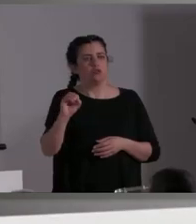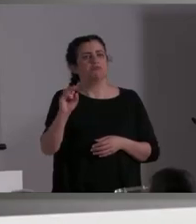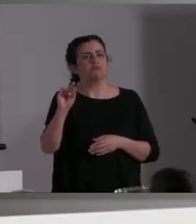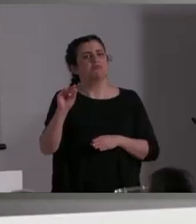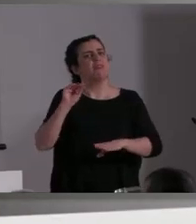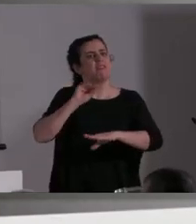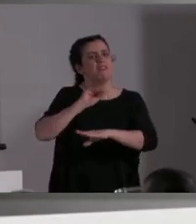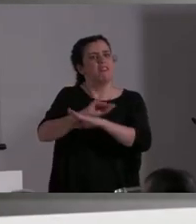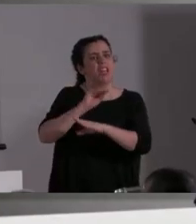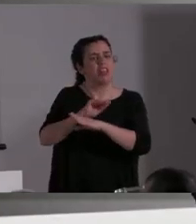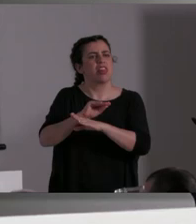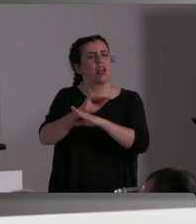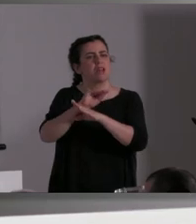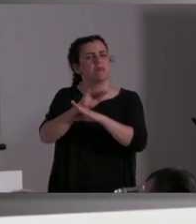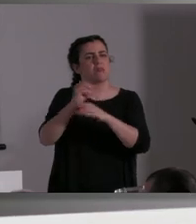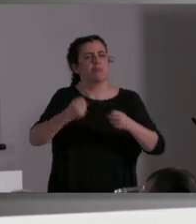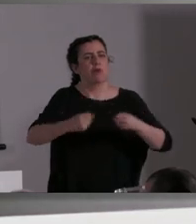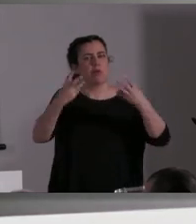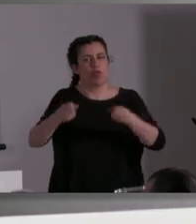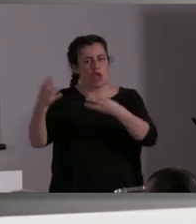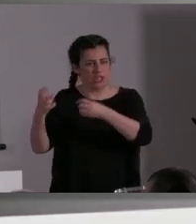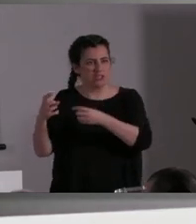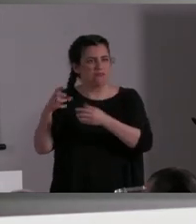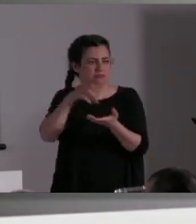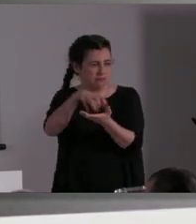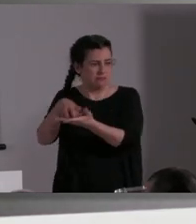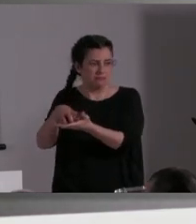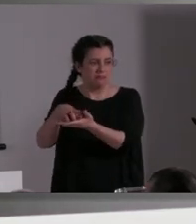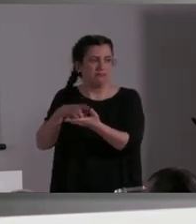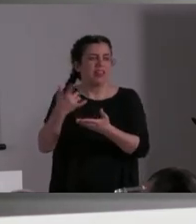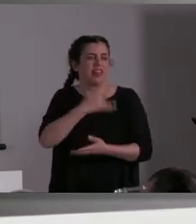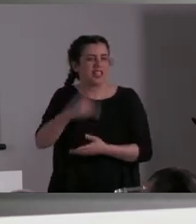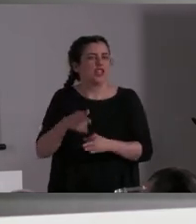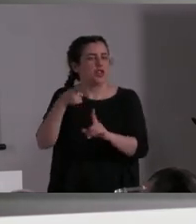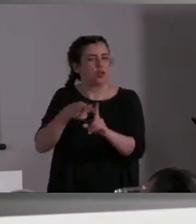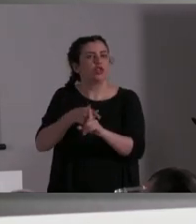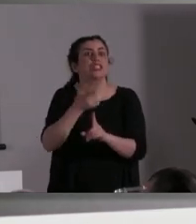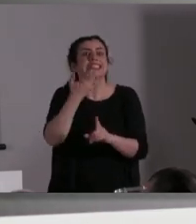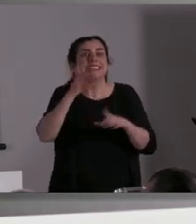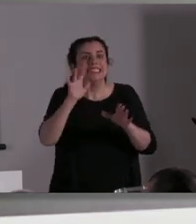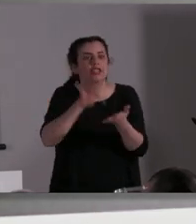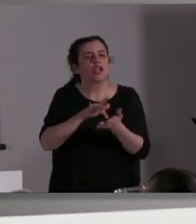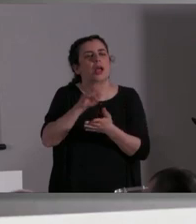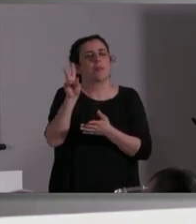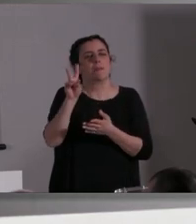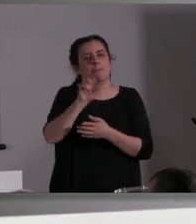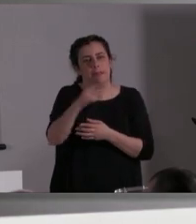promociones de cesión de uso siempre y cuando sean de vivienda de protección oficial. Y